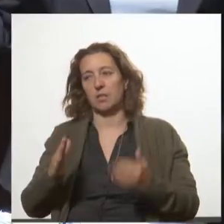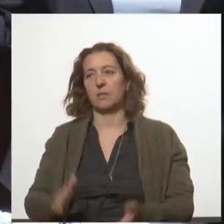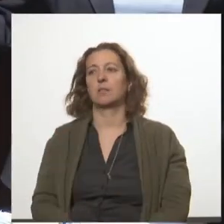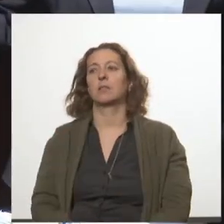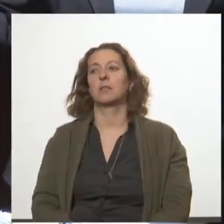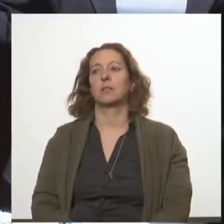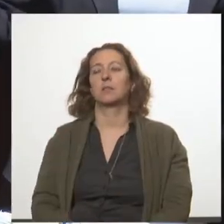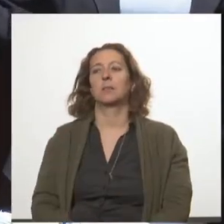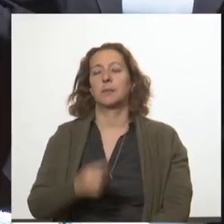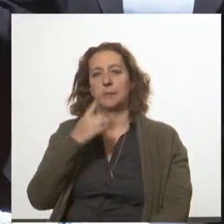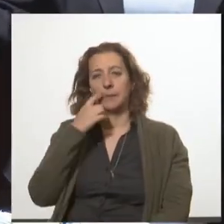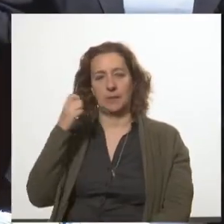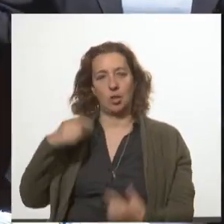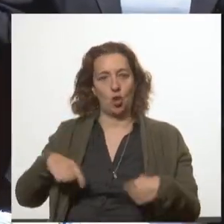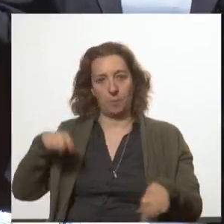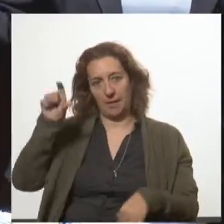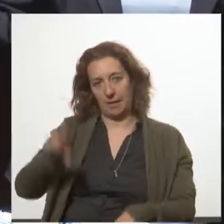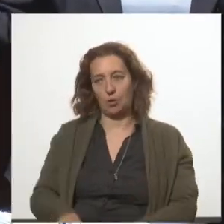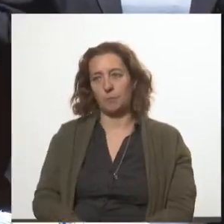ministro